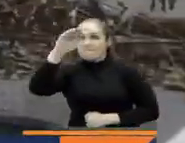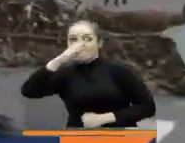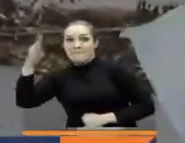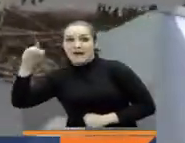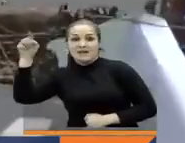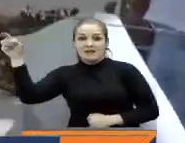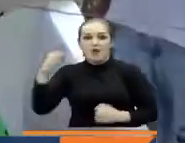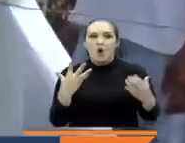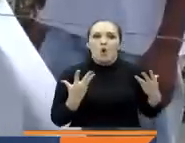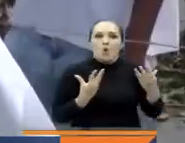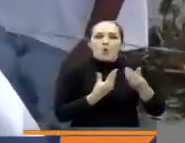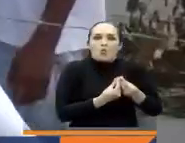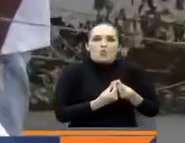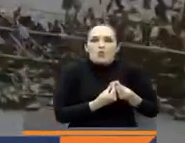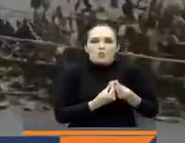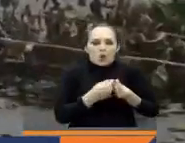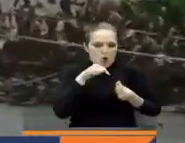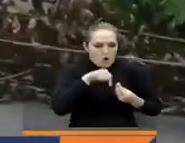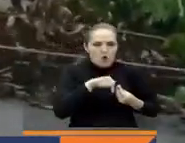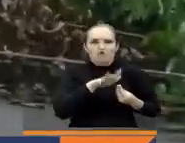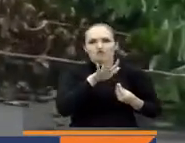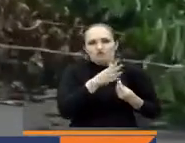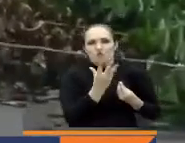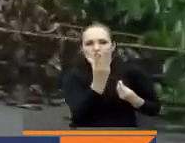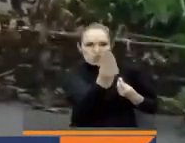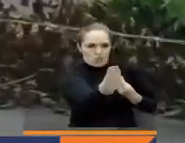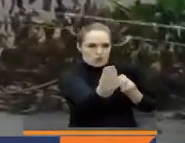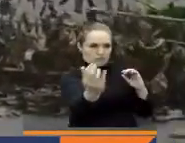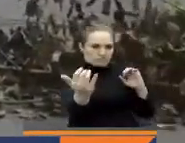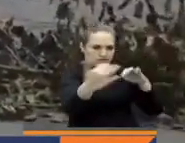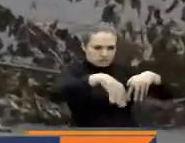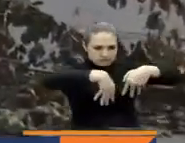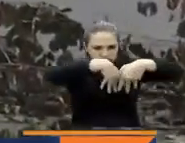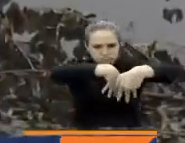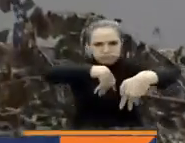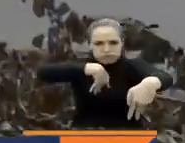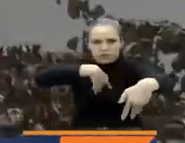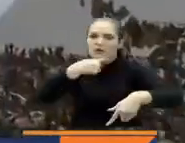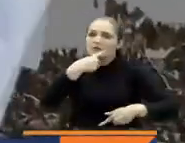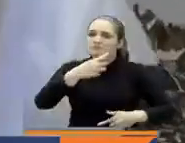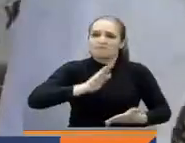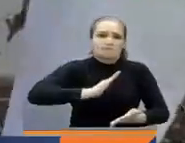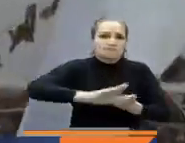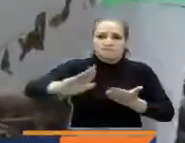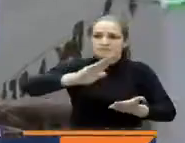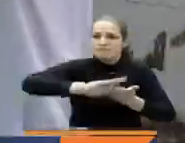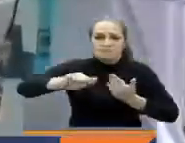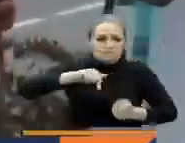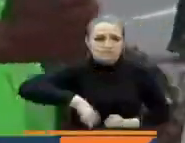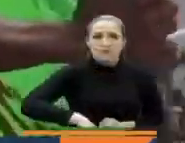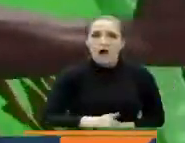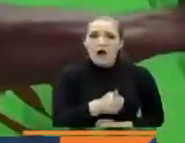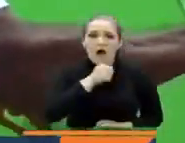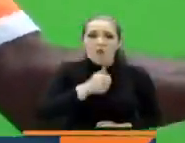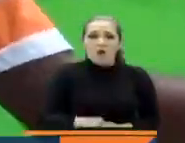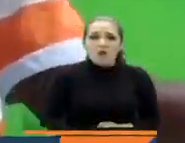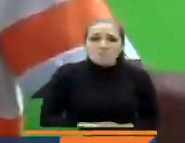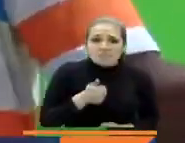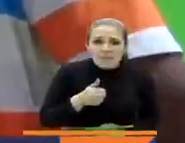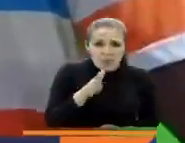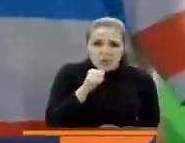del corregimiento de Bayunca y Pontezuela. Los habitantes de estas poblaciones aseguran que en el servicio de agua, en la factura, les